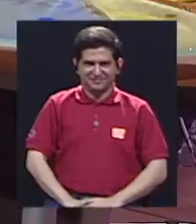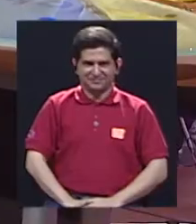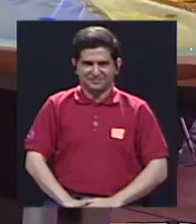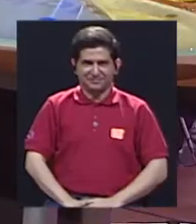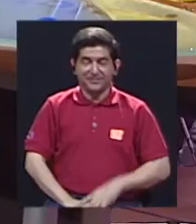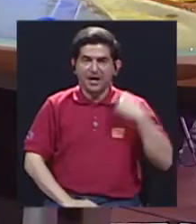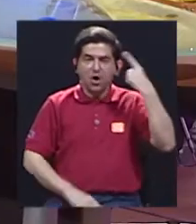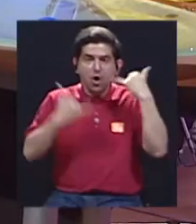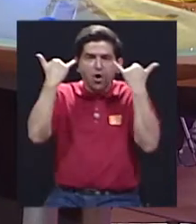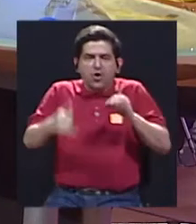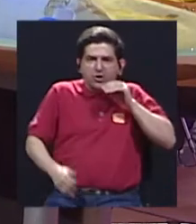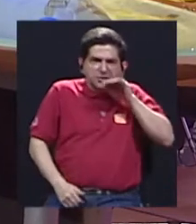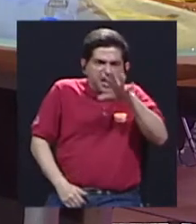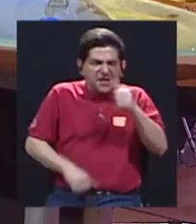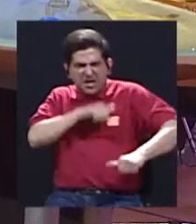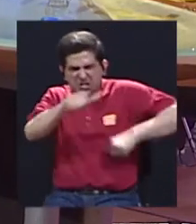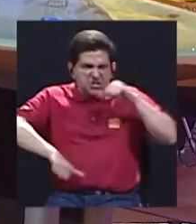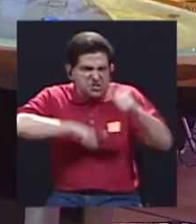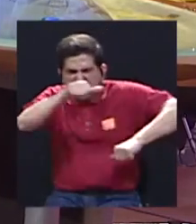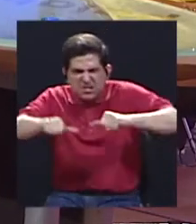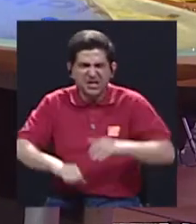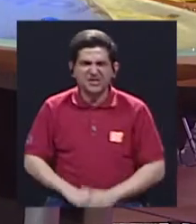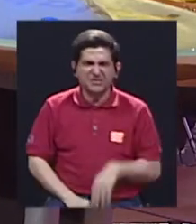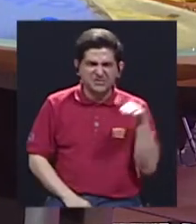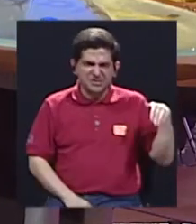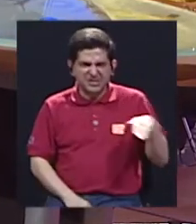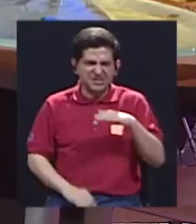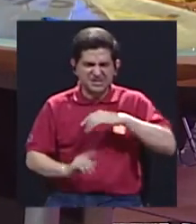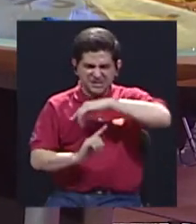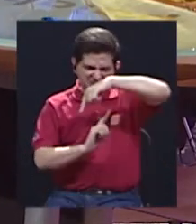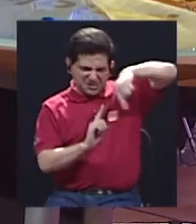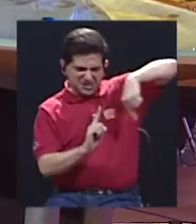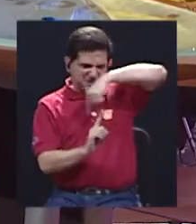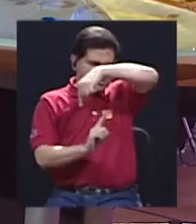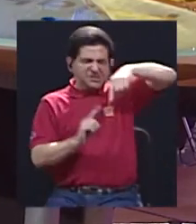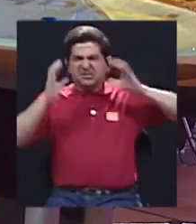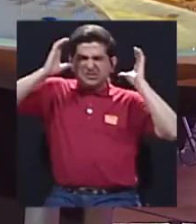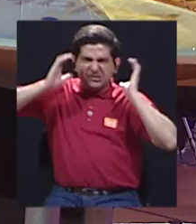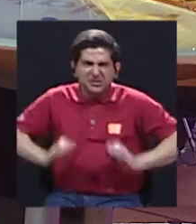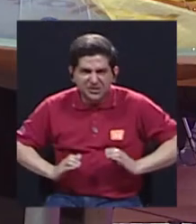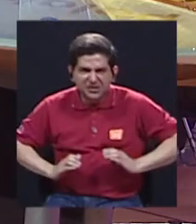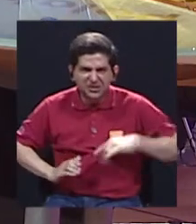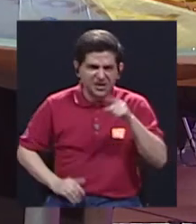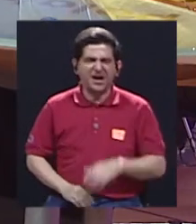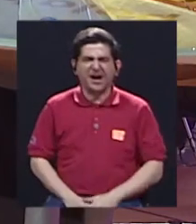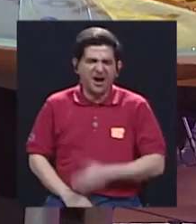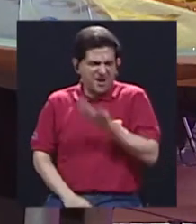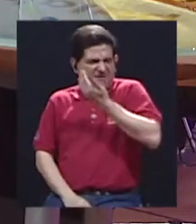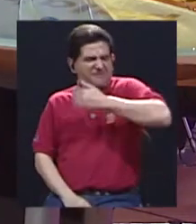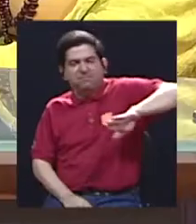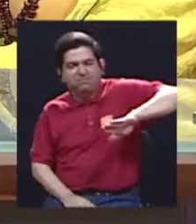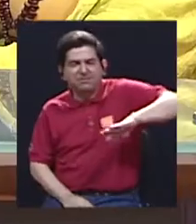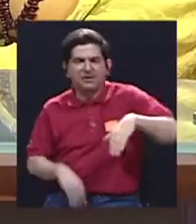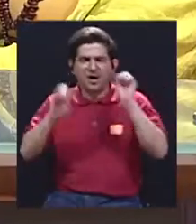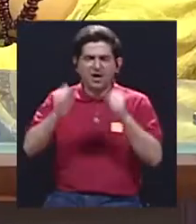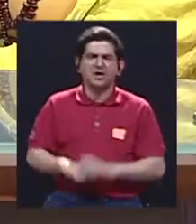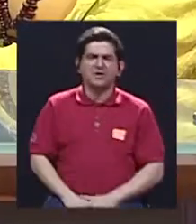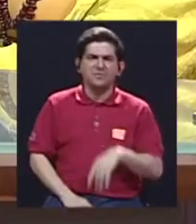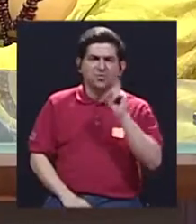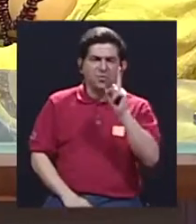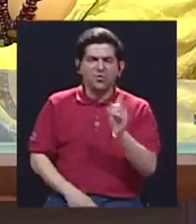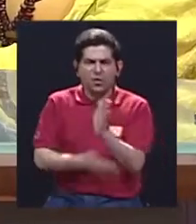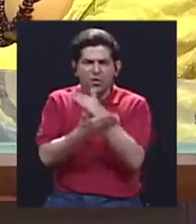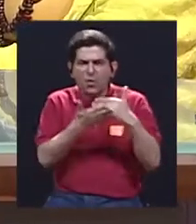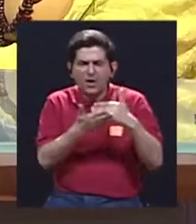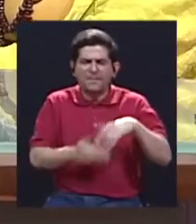enloquecido el dragón en la batalla con la serpiente enroscada alrededor de su cuerpo dio una manotada y alcanzó arrancar de una de